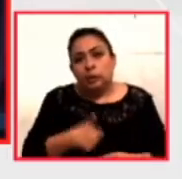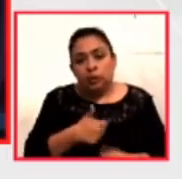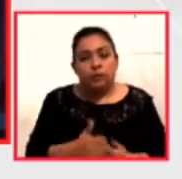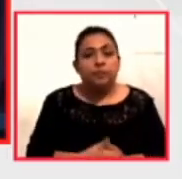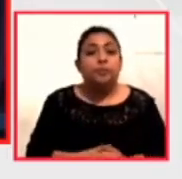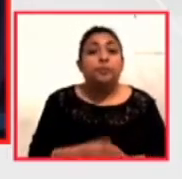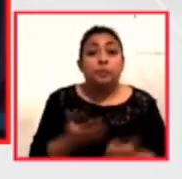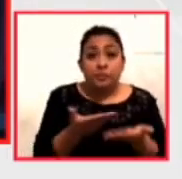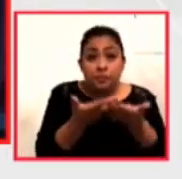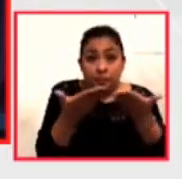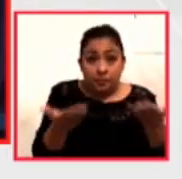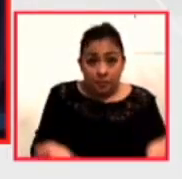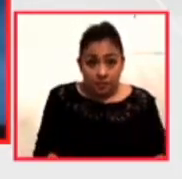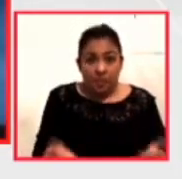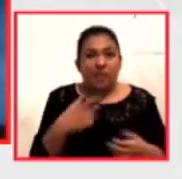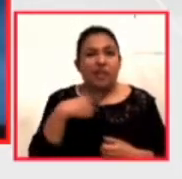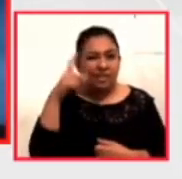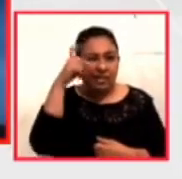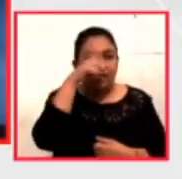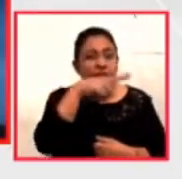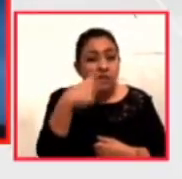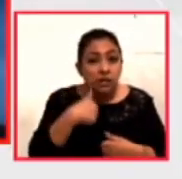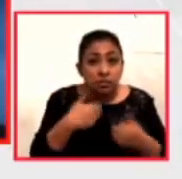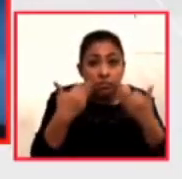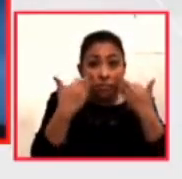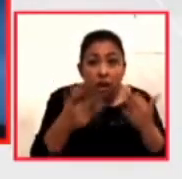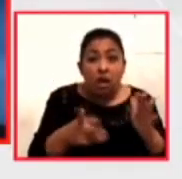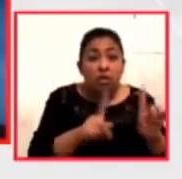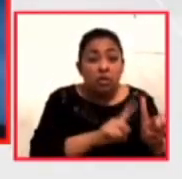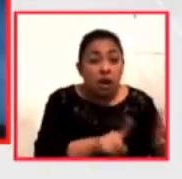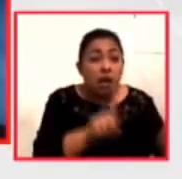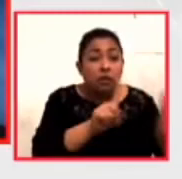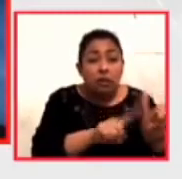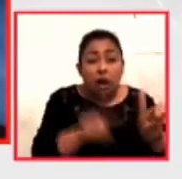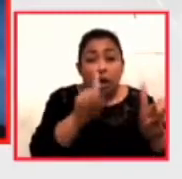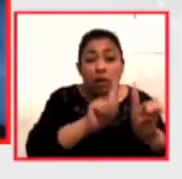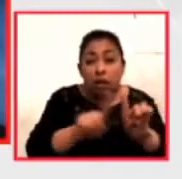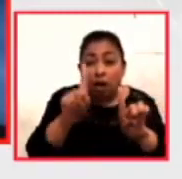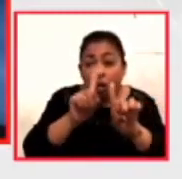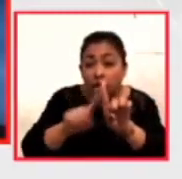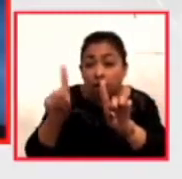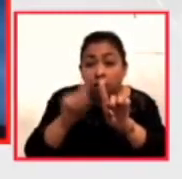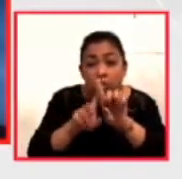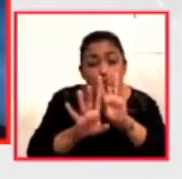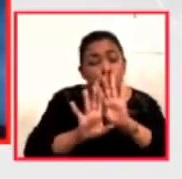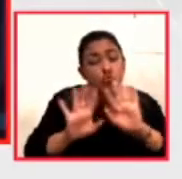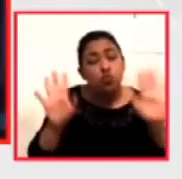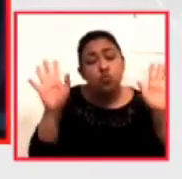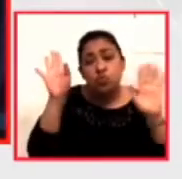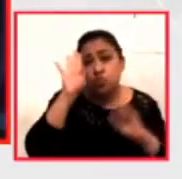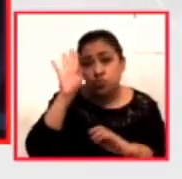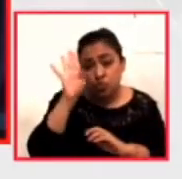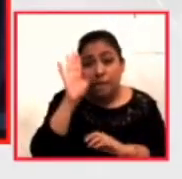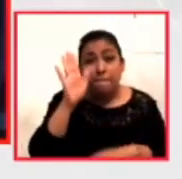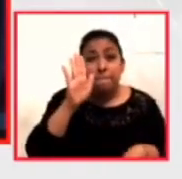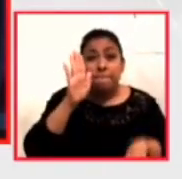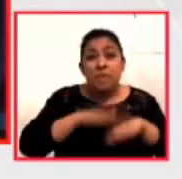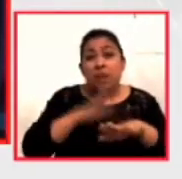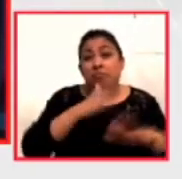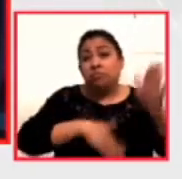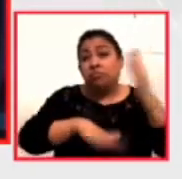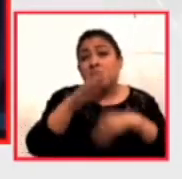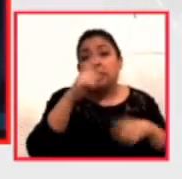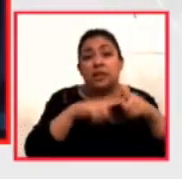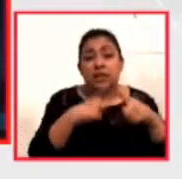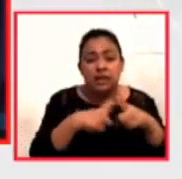En la actualidad, es difícil constatar cuántas versiones de este ballet existen. Las más exitosas se derivan del montaje de Petipar